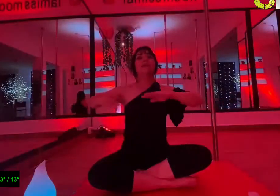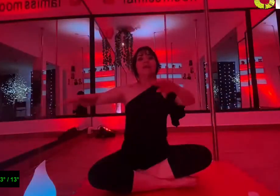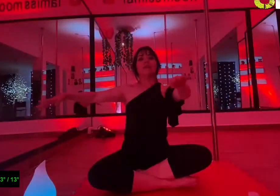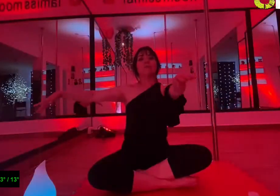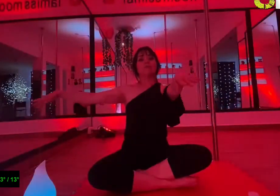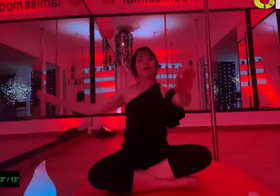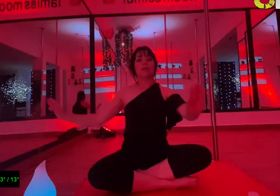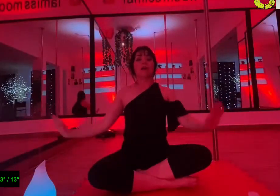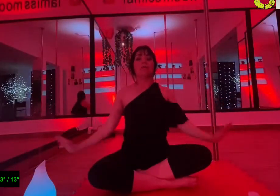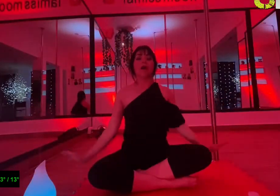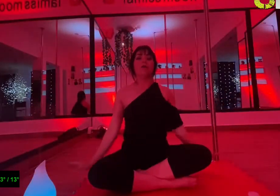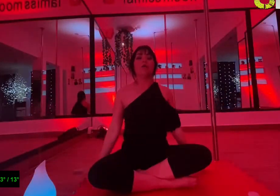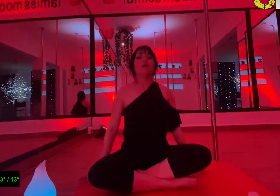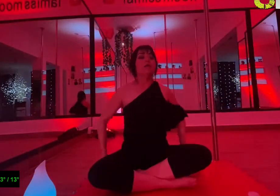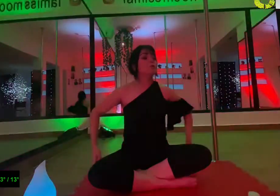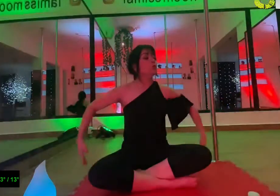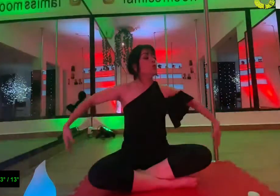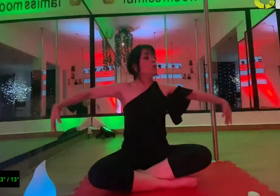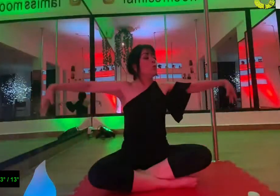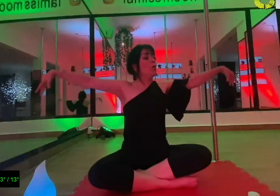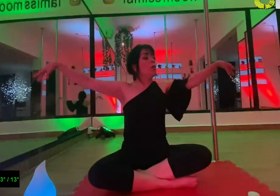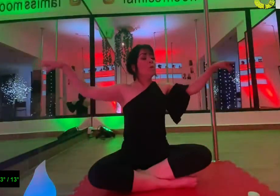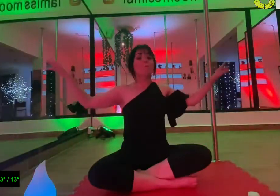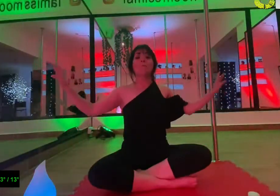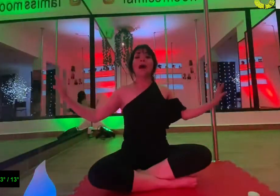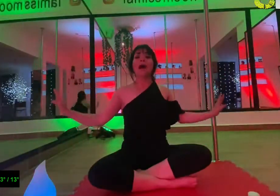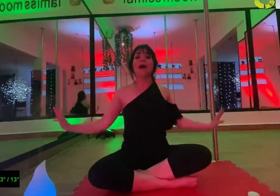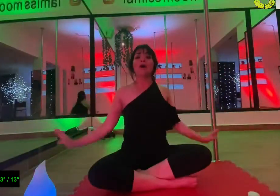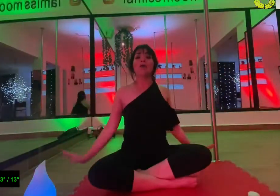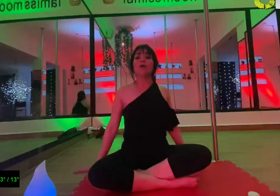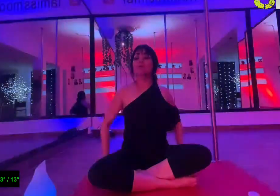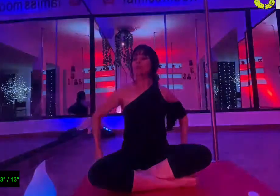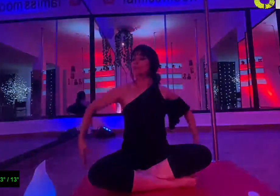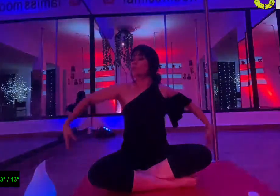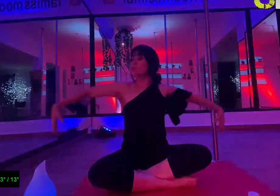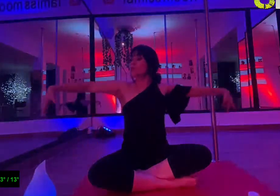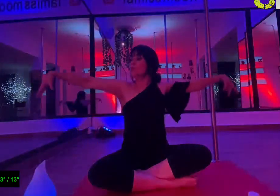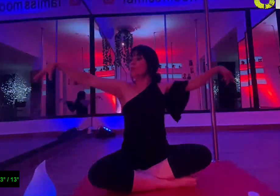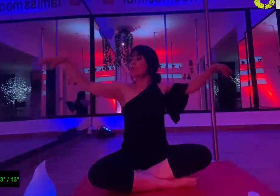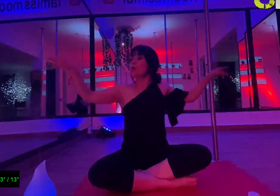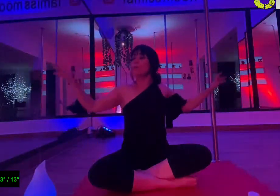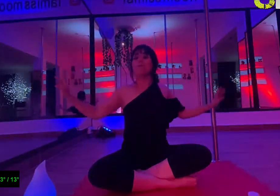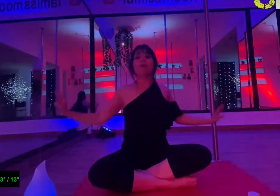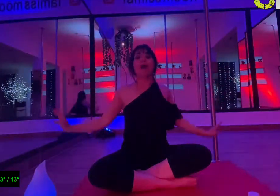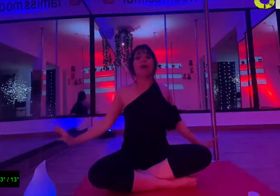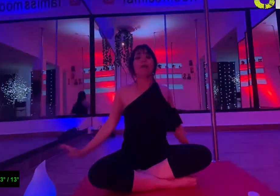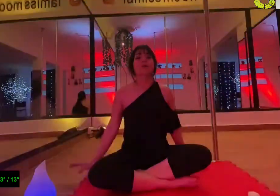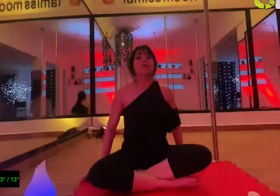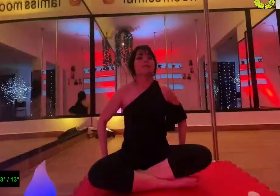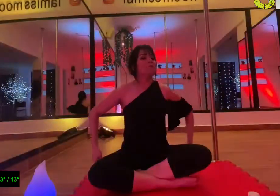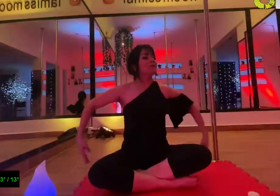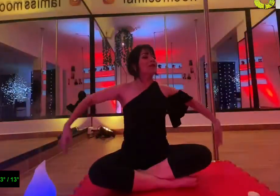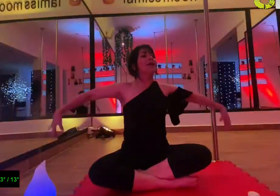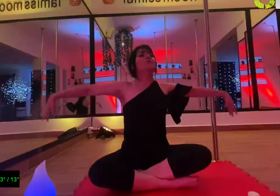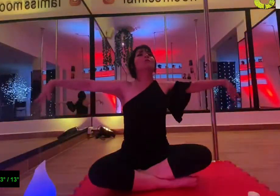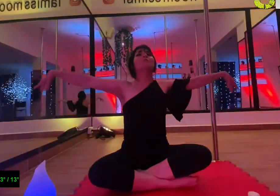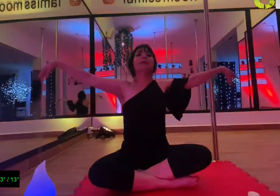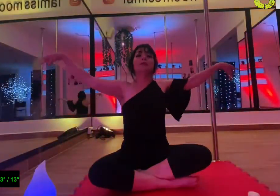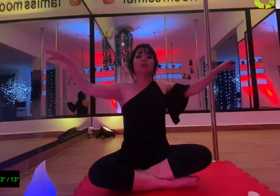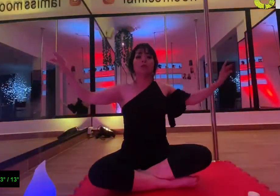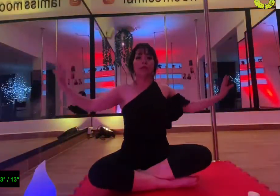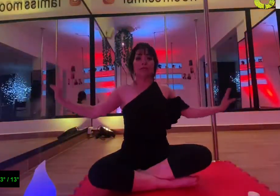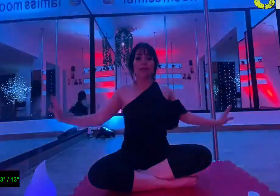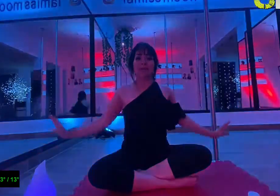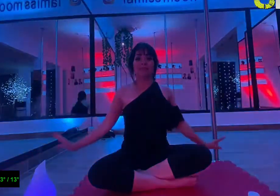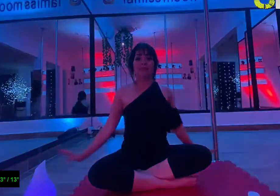¿Ok? Quedamos ahí, abajo. Subo, bajo, subo, bajo. Siempre sacando